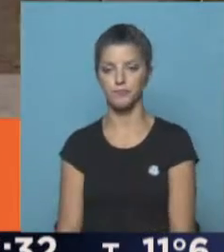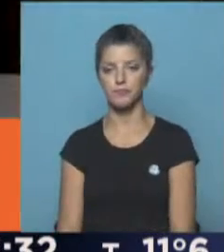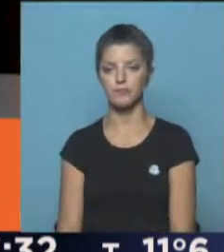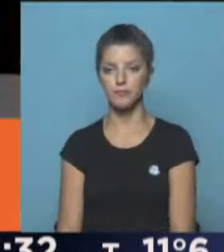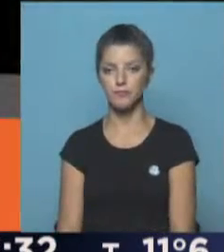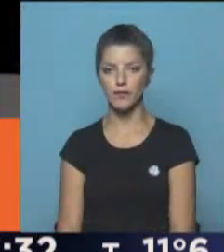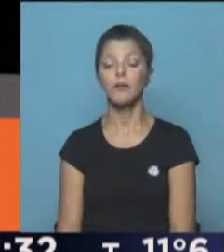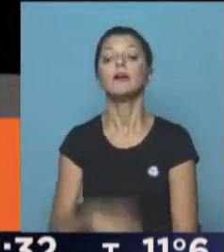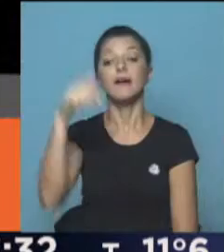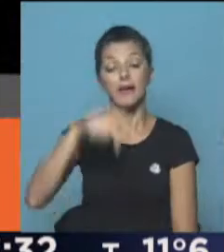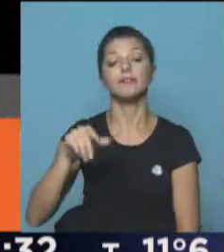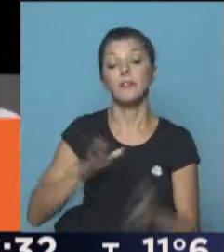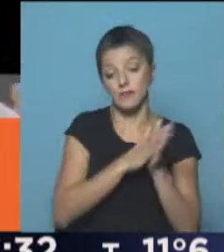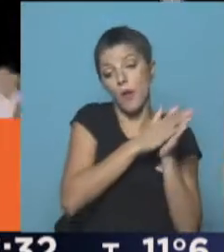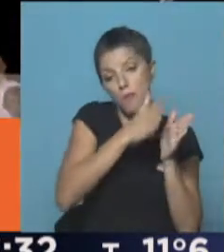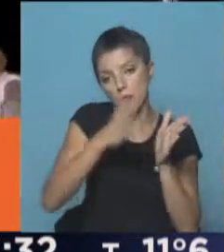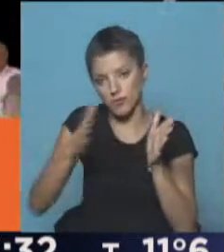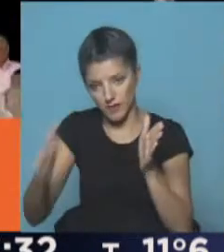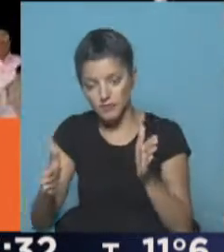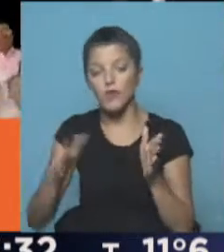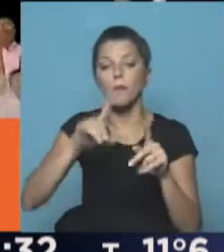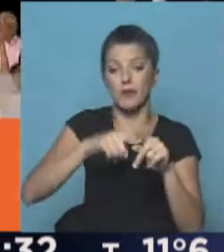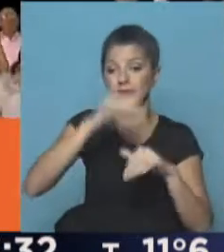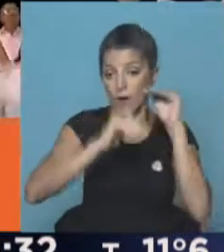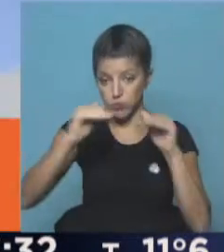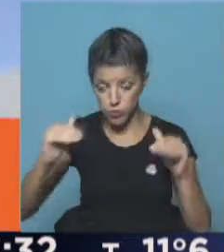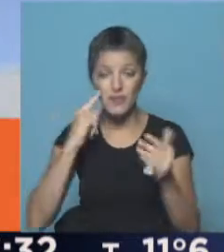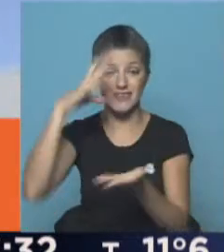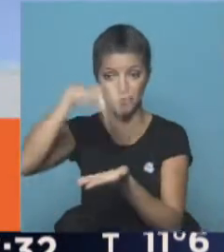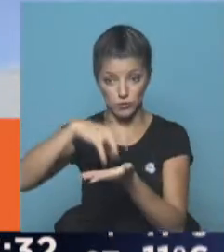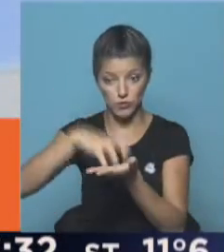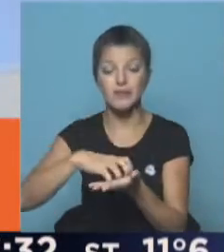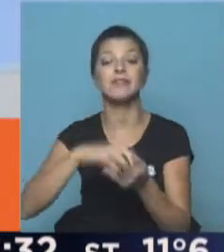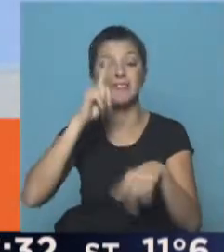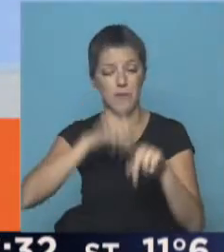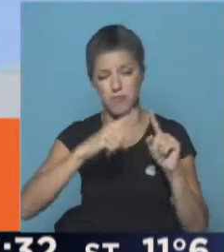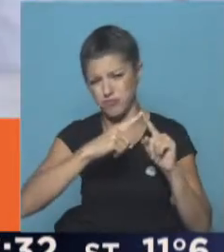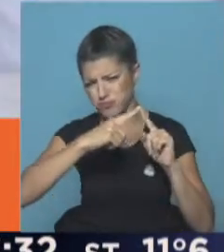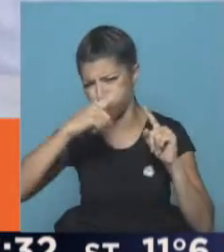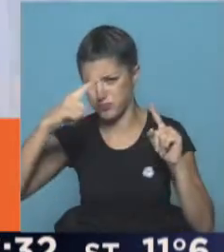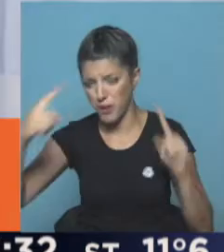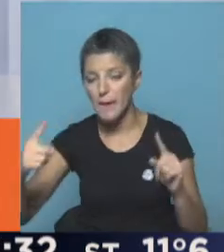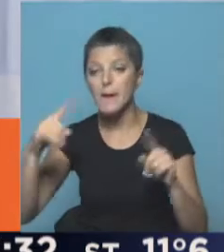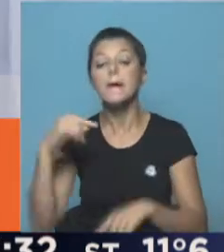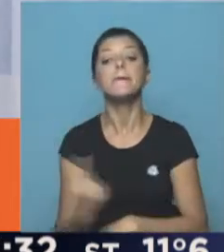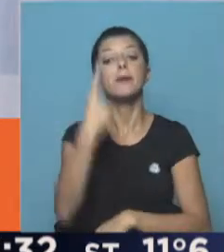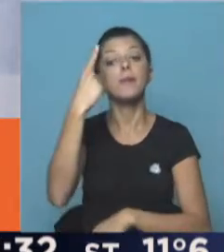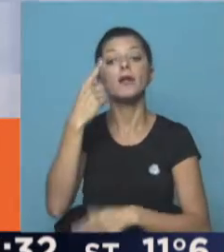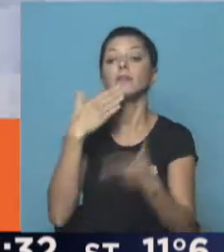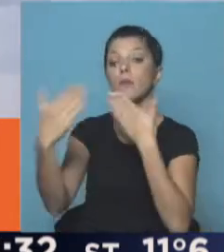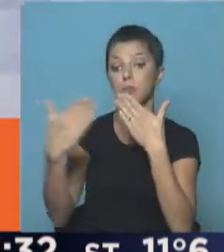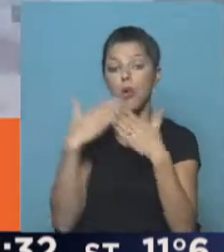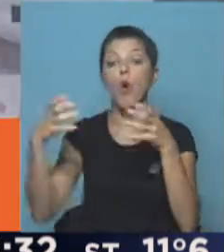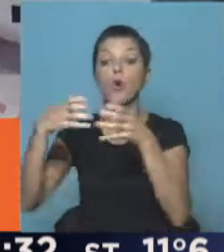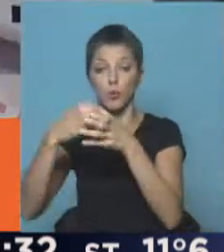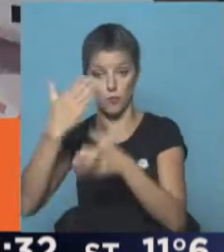El proceso de normalización política e institucional ha sido y es arduo. El primer entendimiento entre la guerrilla de las FARC